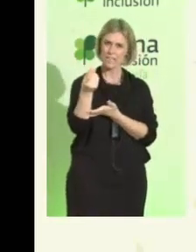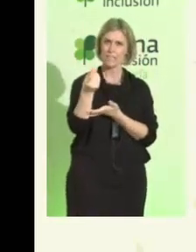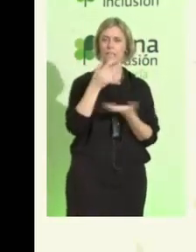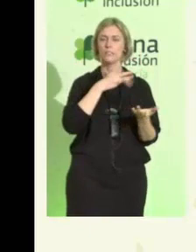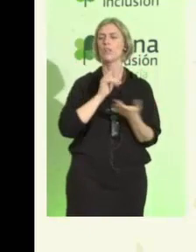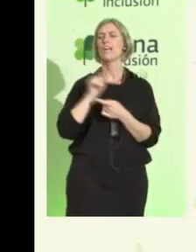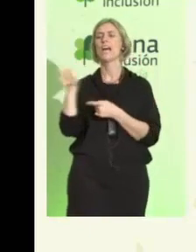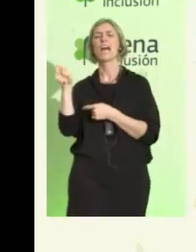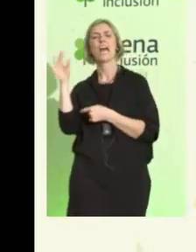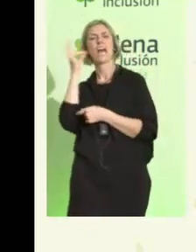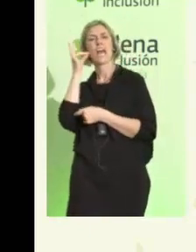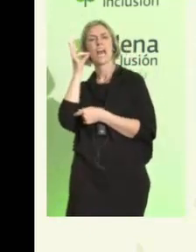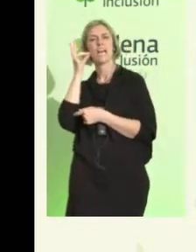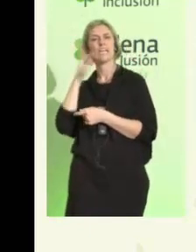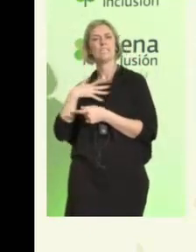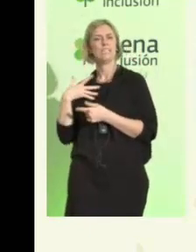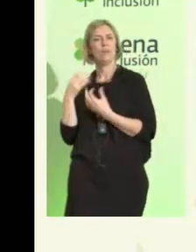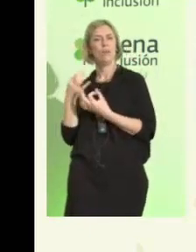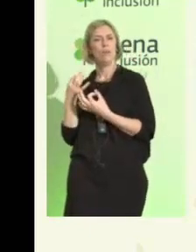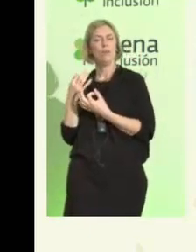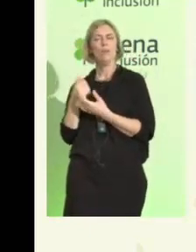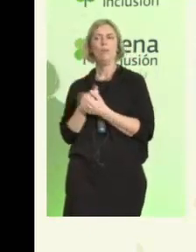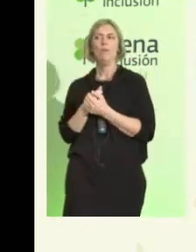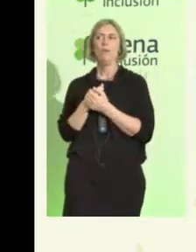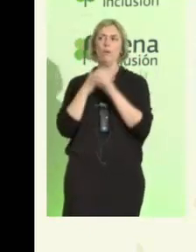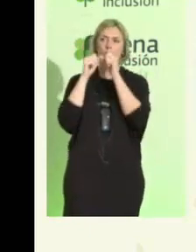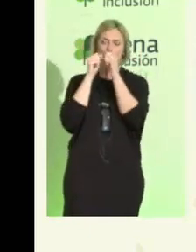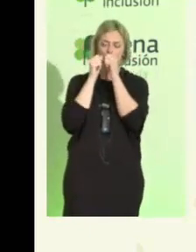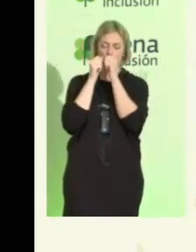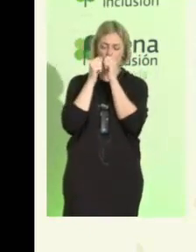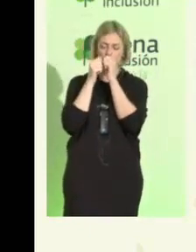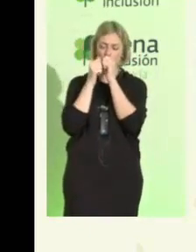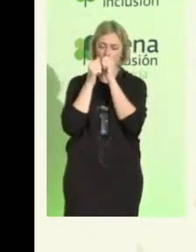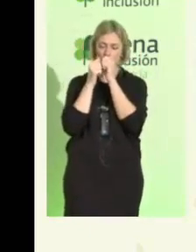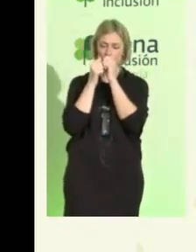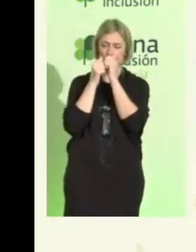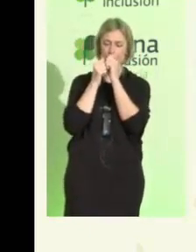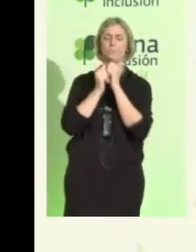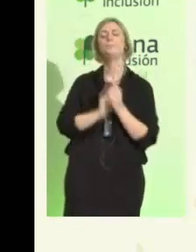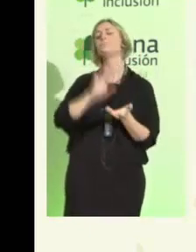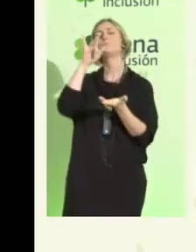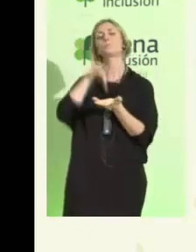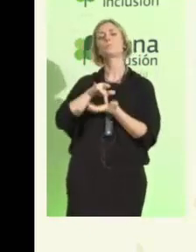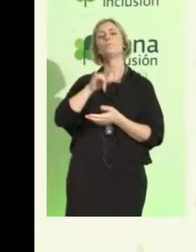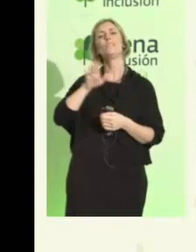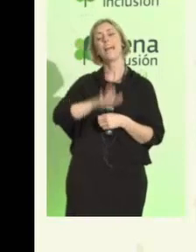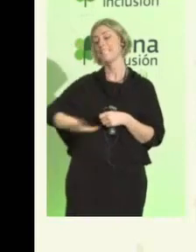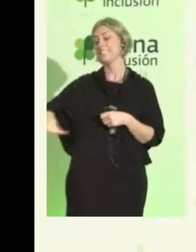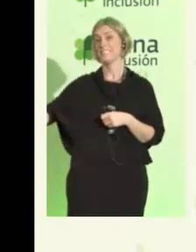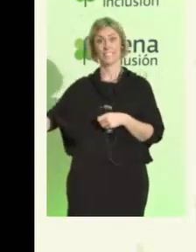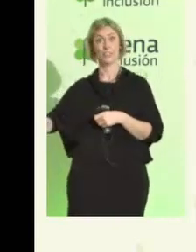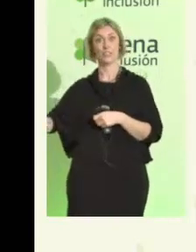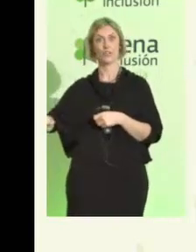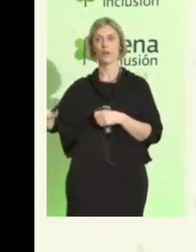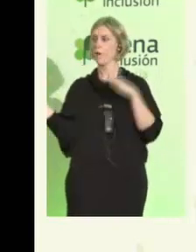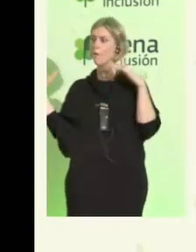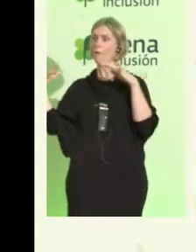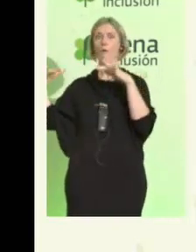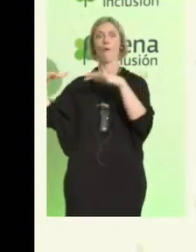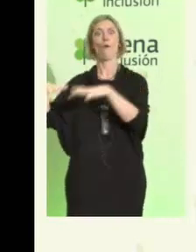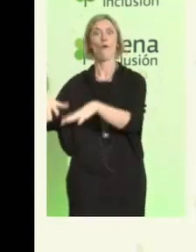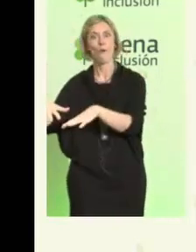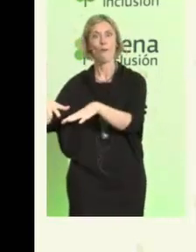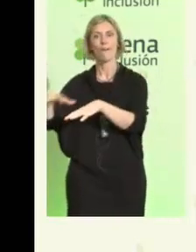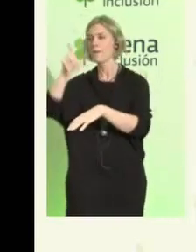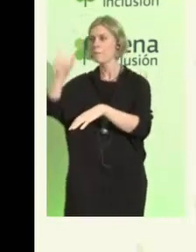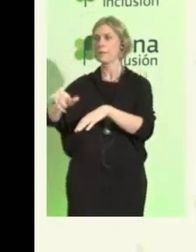cuando venían los niños pequeños, iban todos a Mada. y les encantaba cuando los cuando estaba rodeada